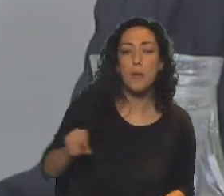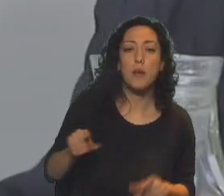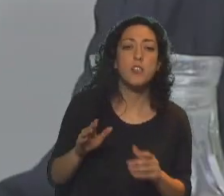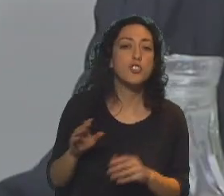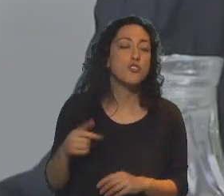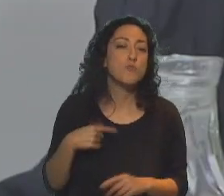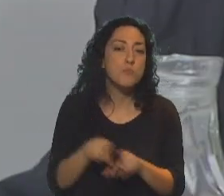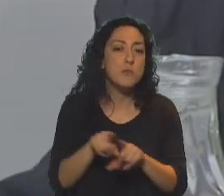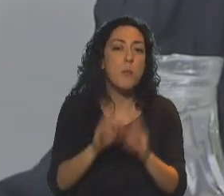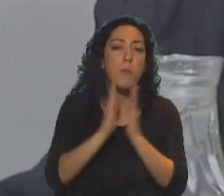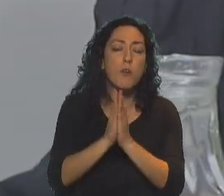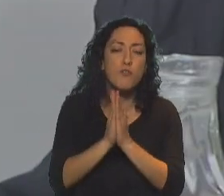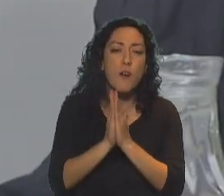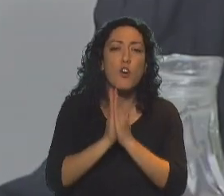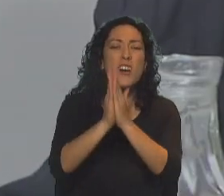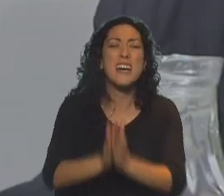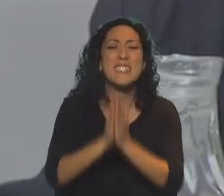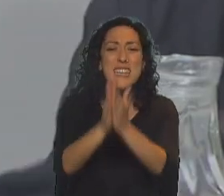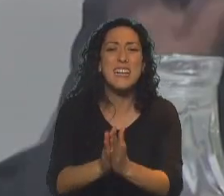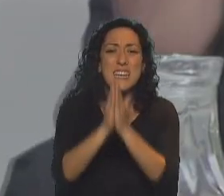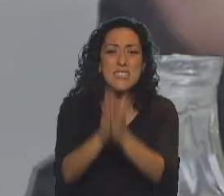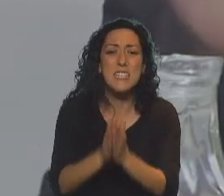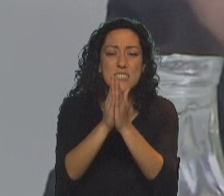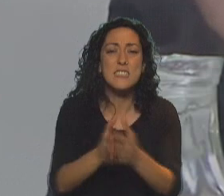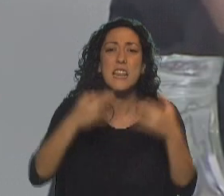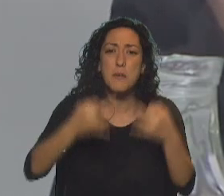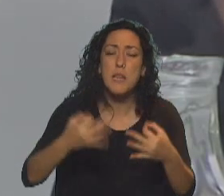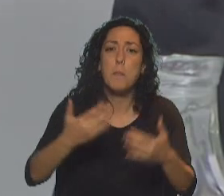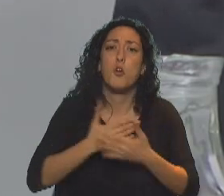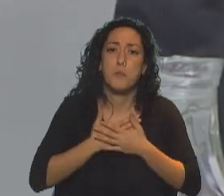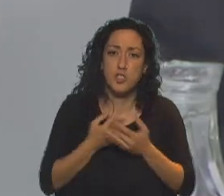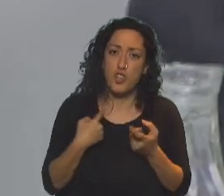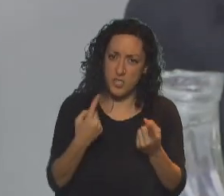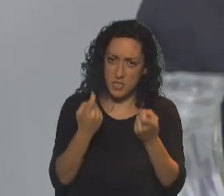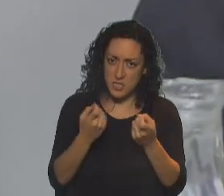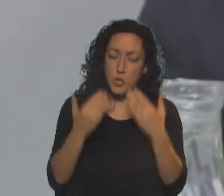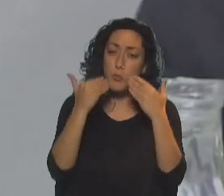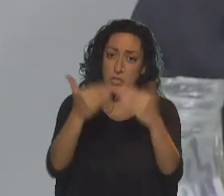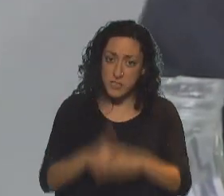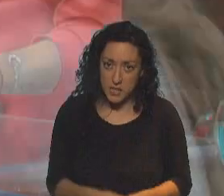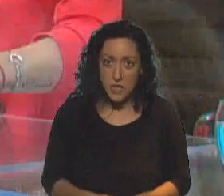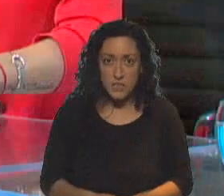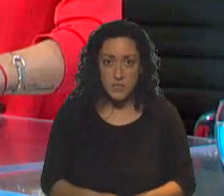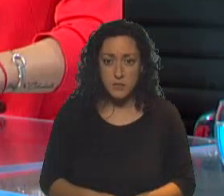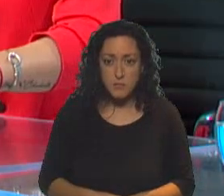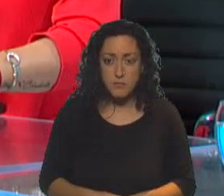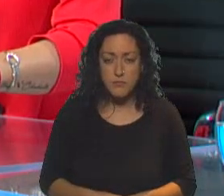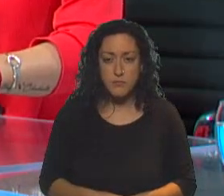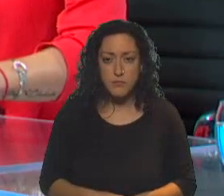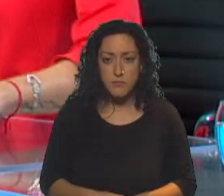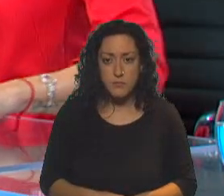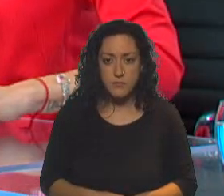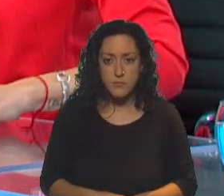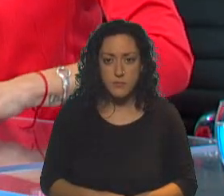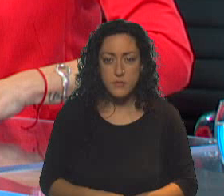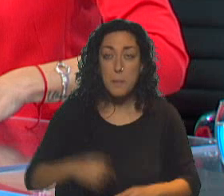favor, recen mucho, mucho por mí, pero recen mucho porque lo necesito. Gracias. Muchas gracias. Esa fue